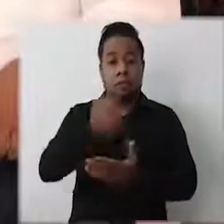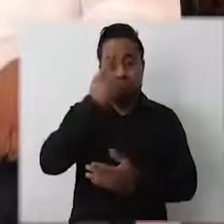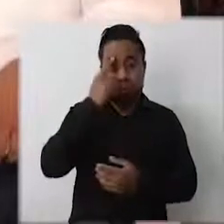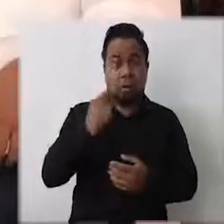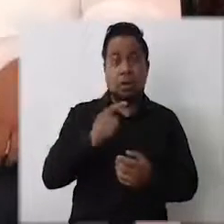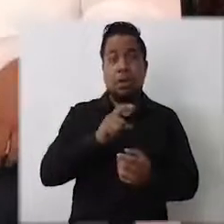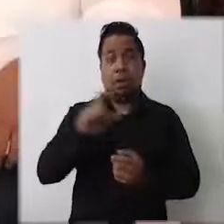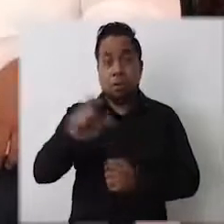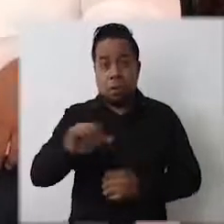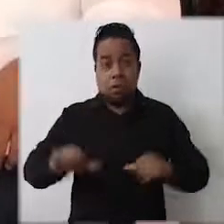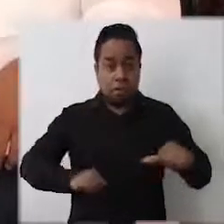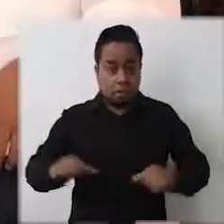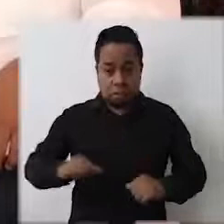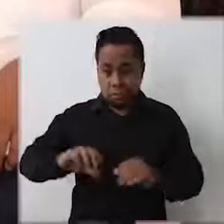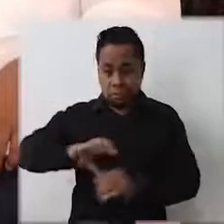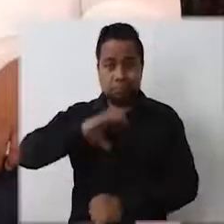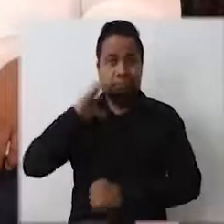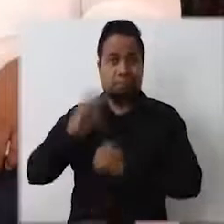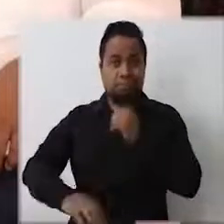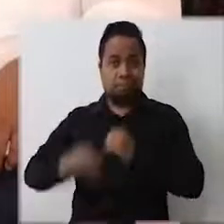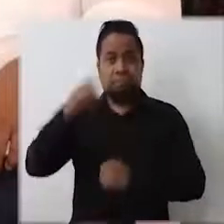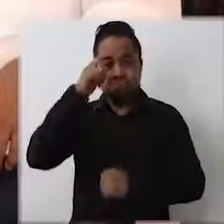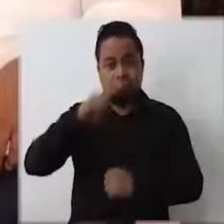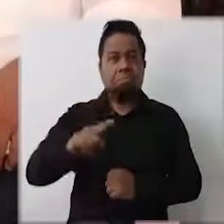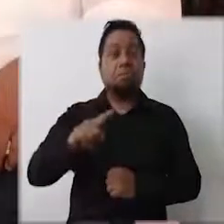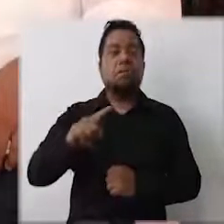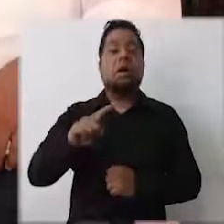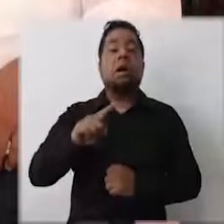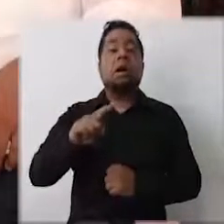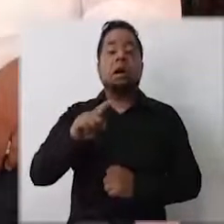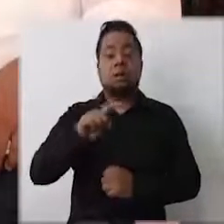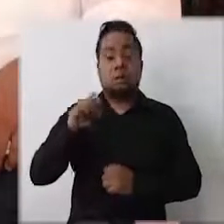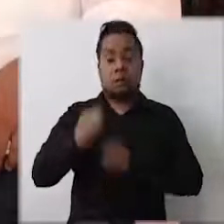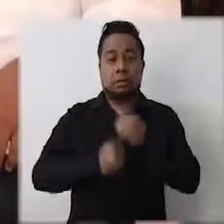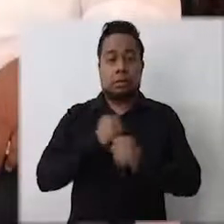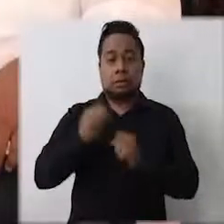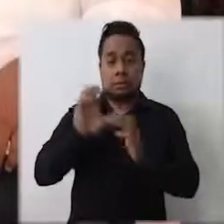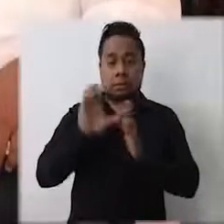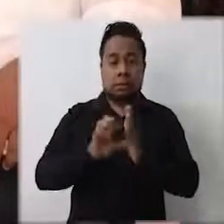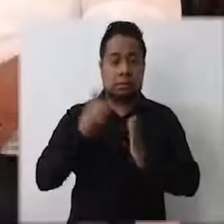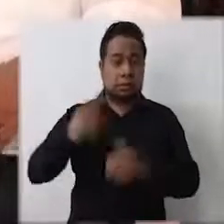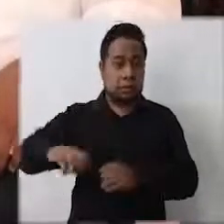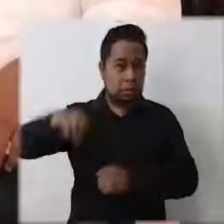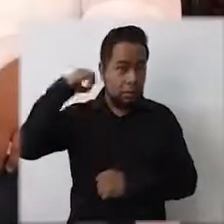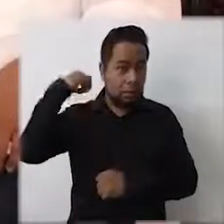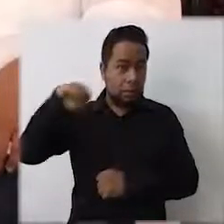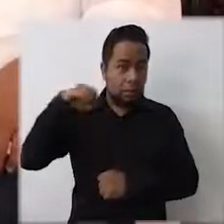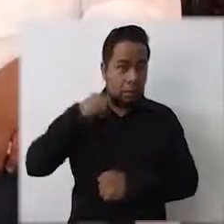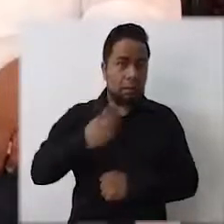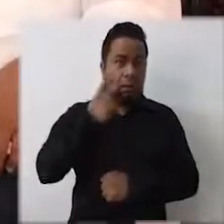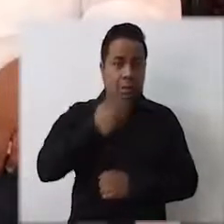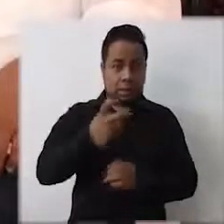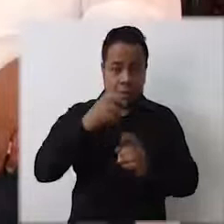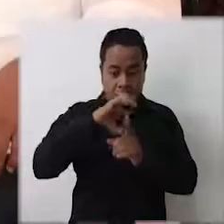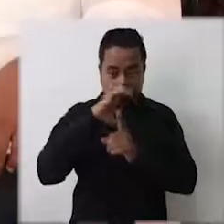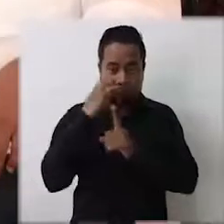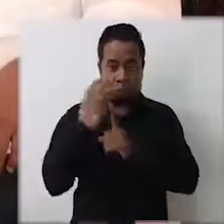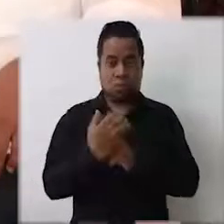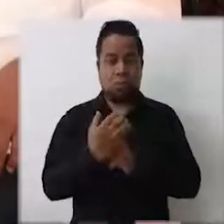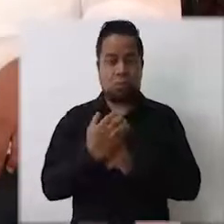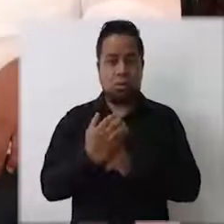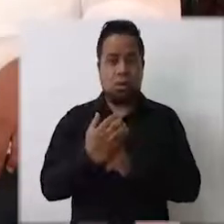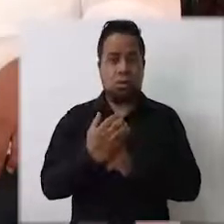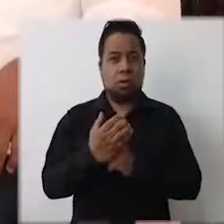acuerdo, agradeciendo su voto y su participación a esta misma iniciativa que hoy se